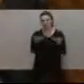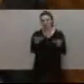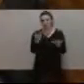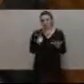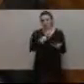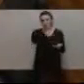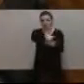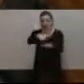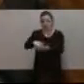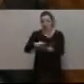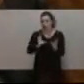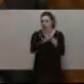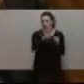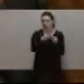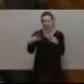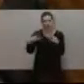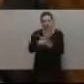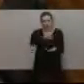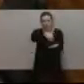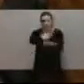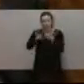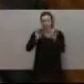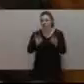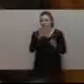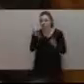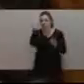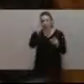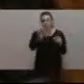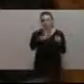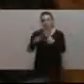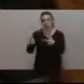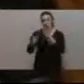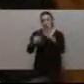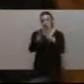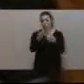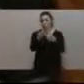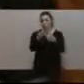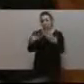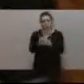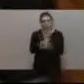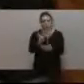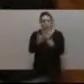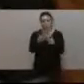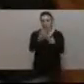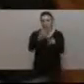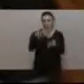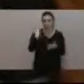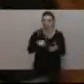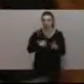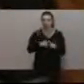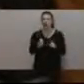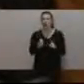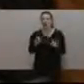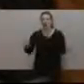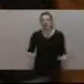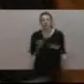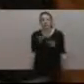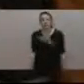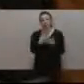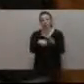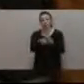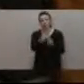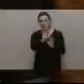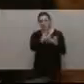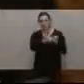a todos los grupos políticos, creo que se han reunido con todos los grupos de la Cámara, impulsar una proposición no de ley relativa